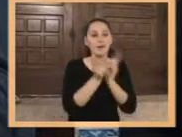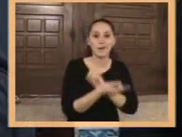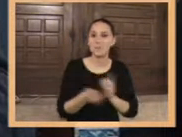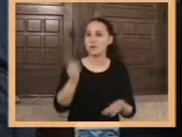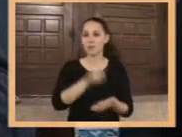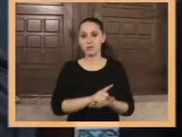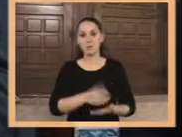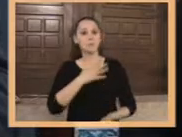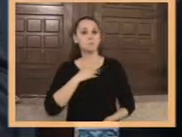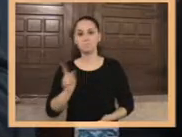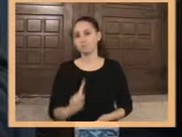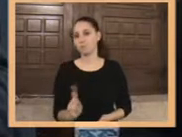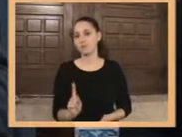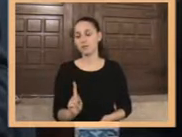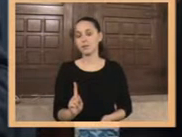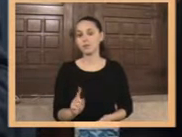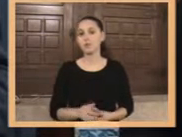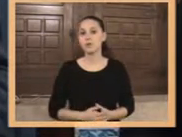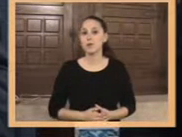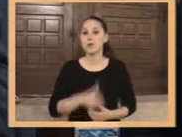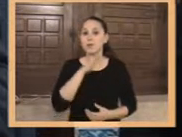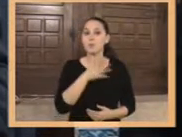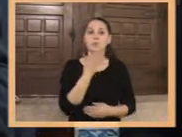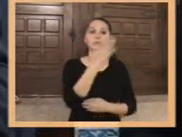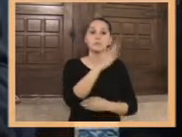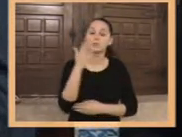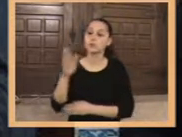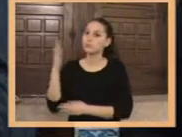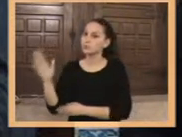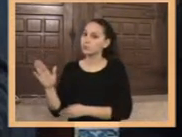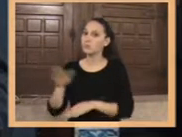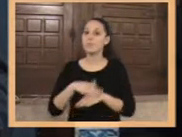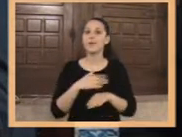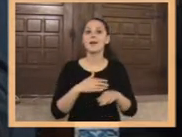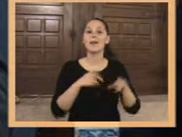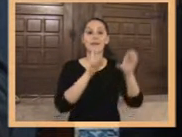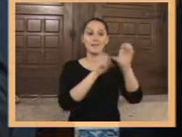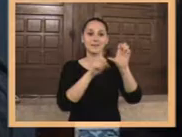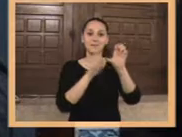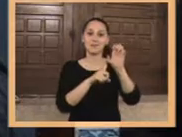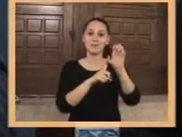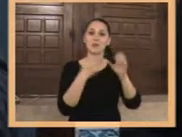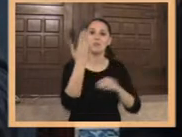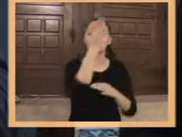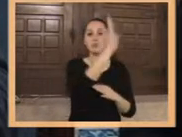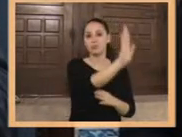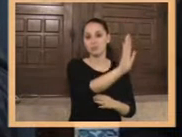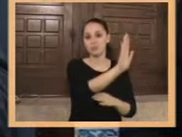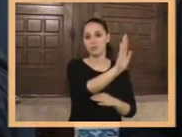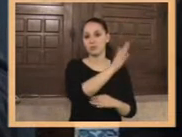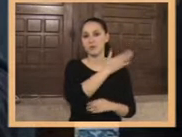esta moción para que se escuche en la comunidad autónoma. A partir de ahí, mi pretensión no es